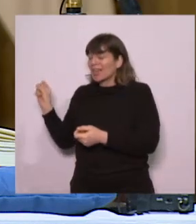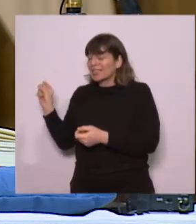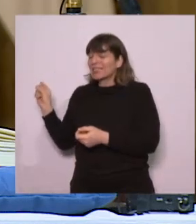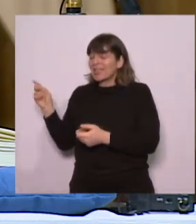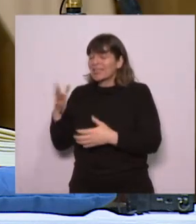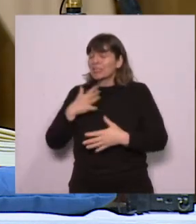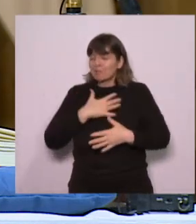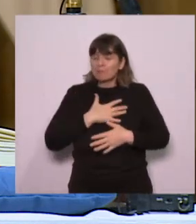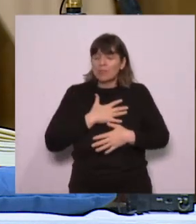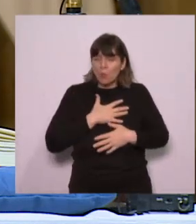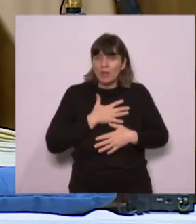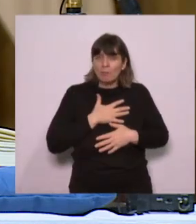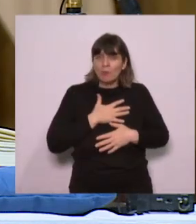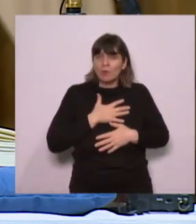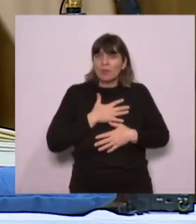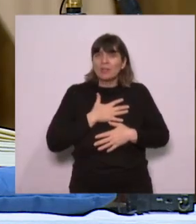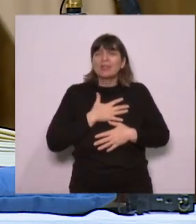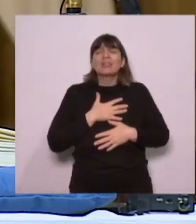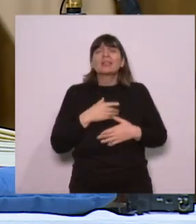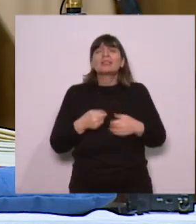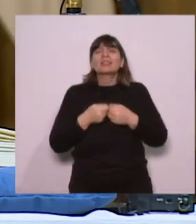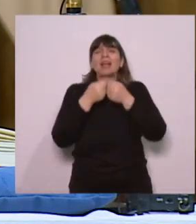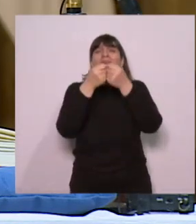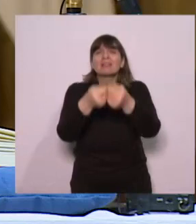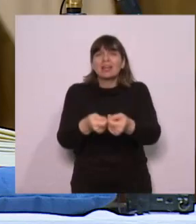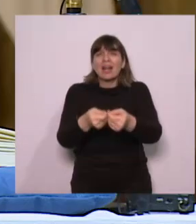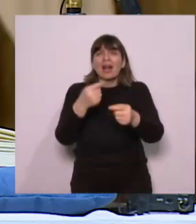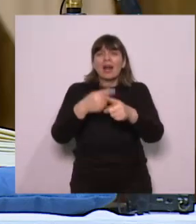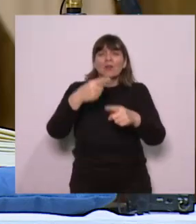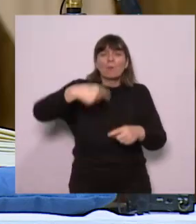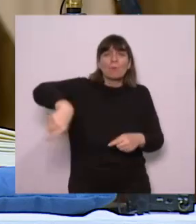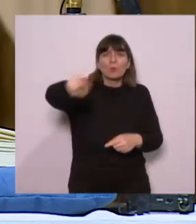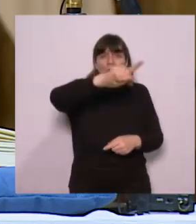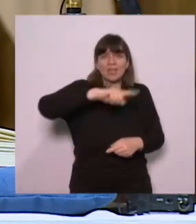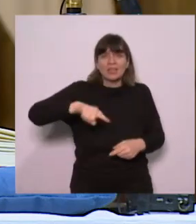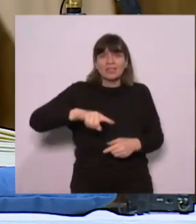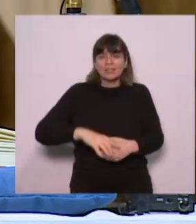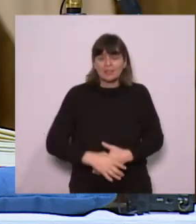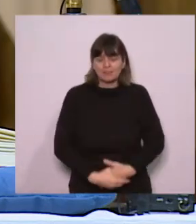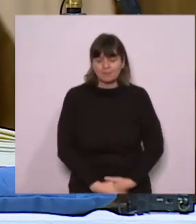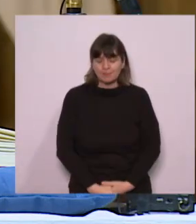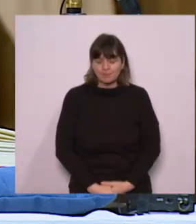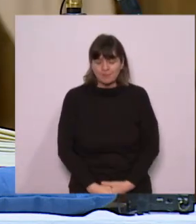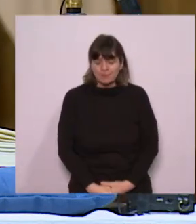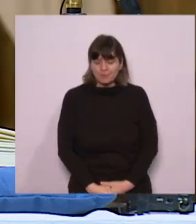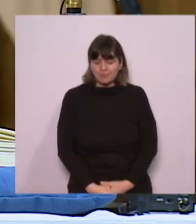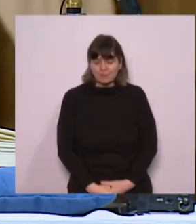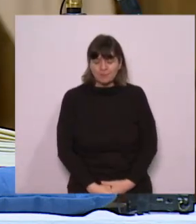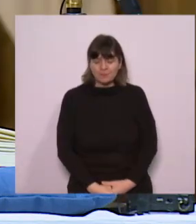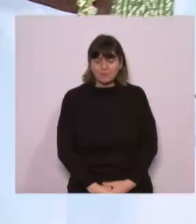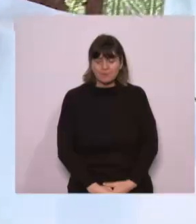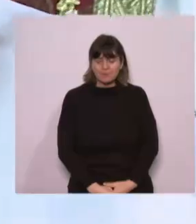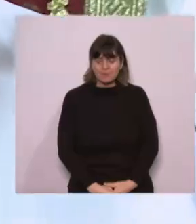porque esto es mi cuerpo, que será entregado por ustedes.